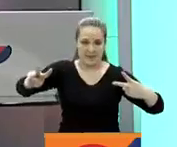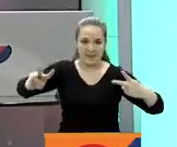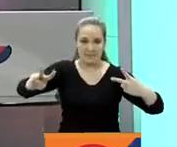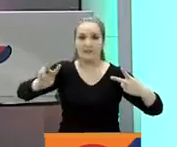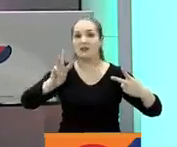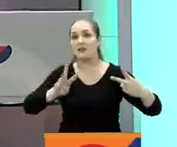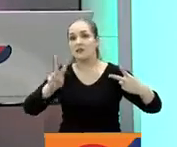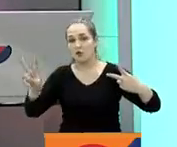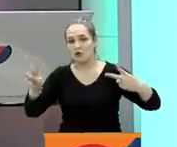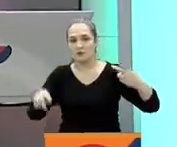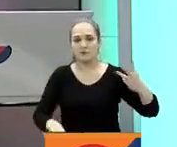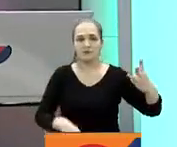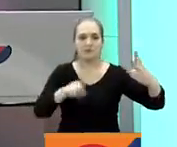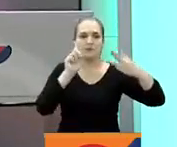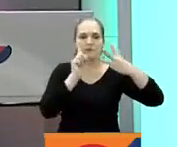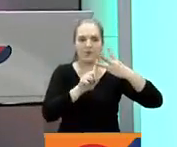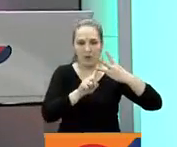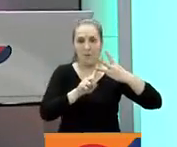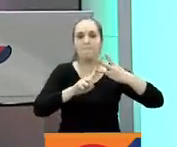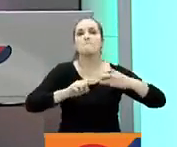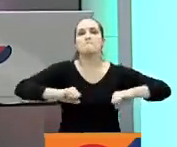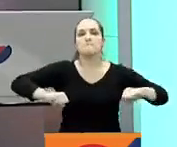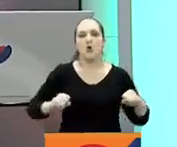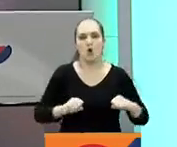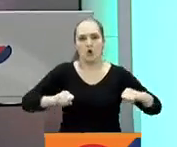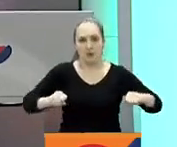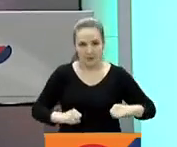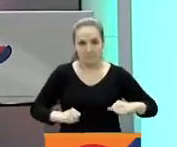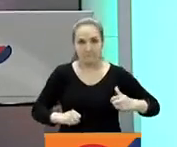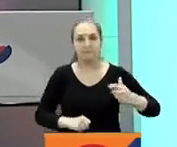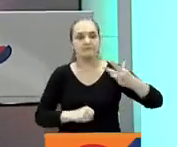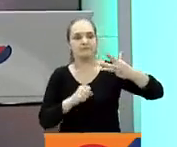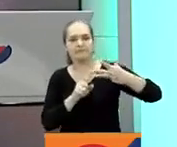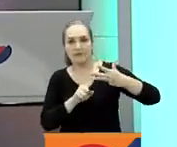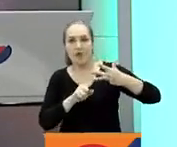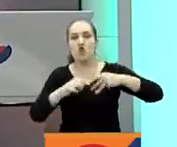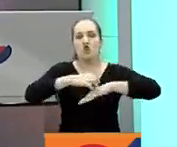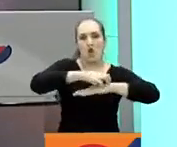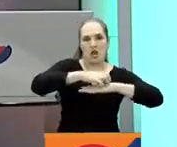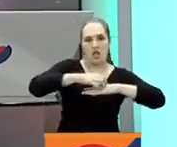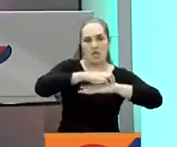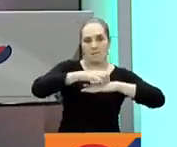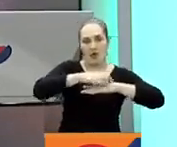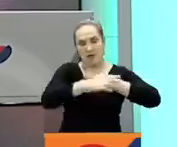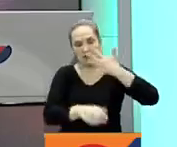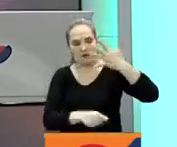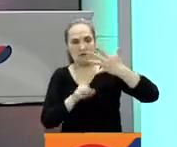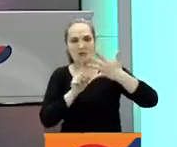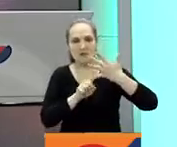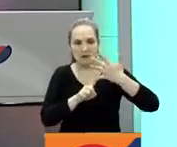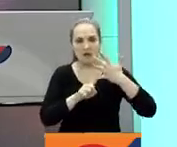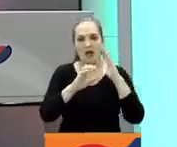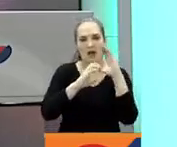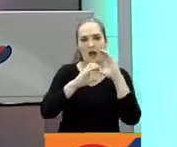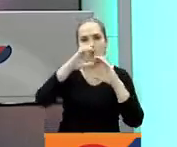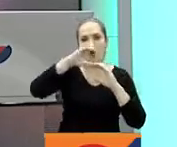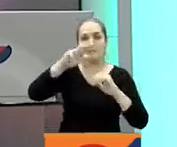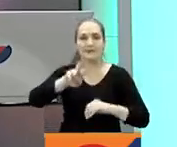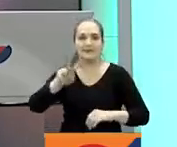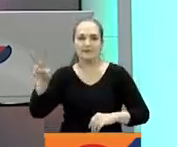personas quemadas por pólvora. Seguido de Bogotá con 29, Tolima con 26 personas afectadas, Cauca